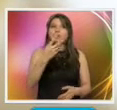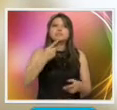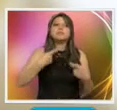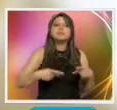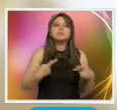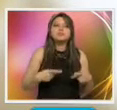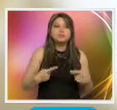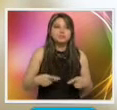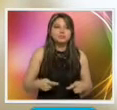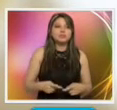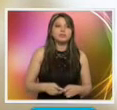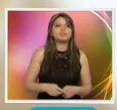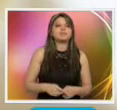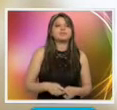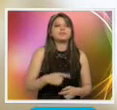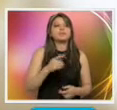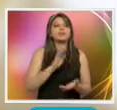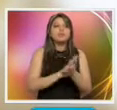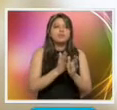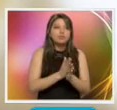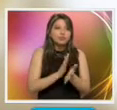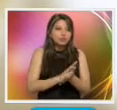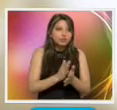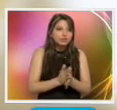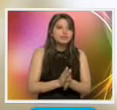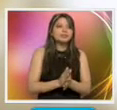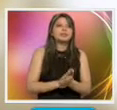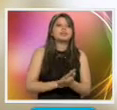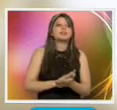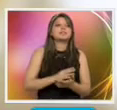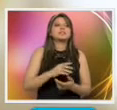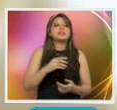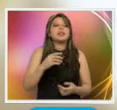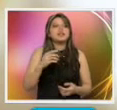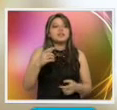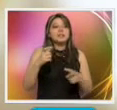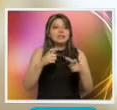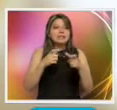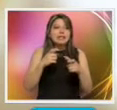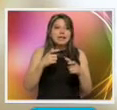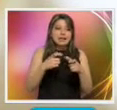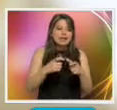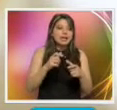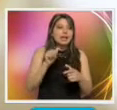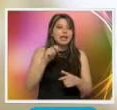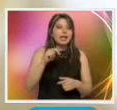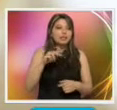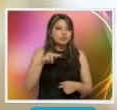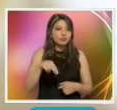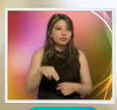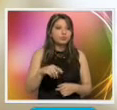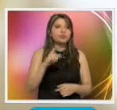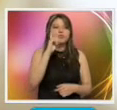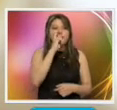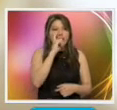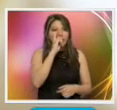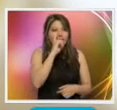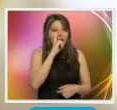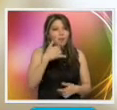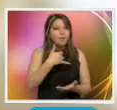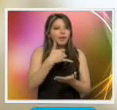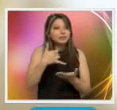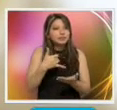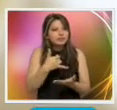pibil. Tortillas de harina, 2 latas de atún en agua, 1 cucharada de aceite de oliva, 1 diente de ajo, media cebolla morada, 2